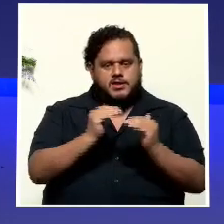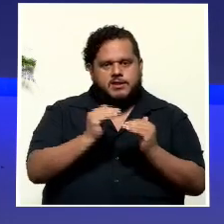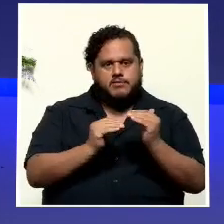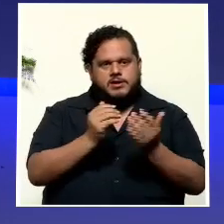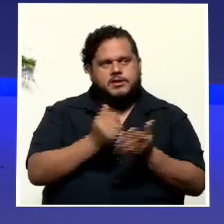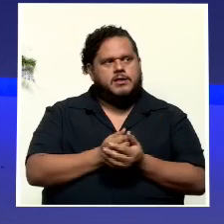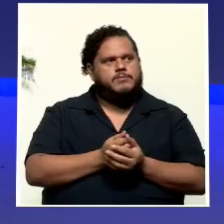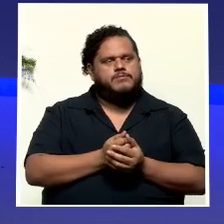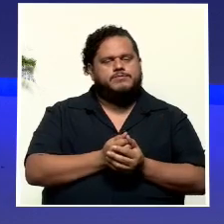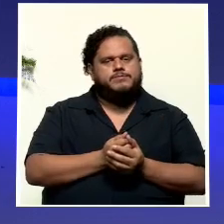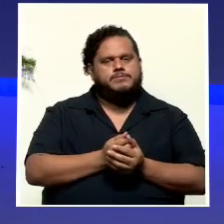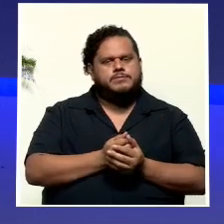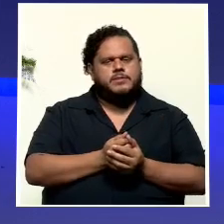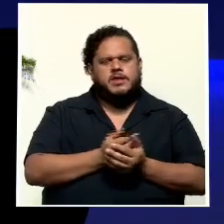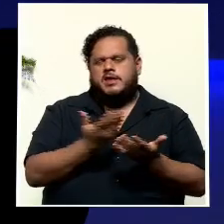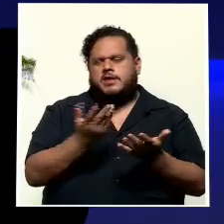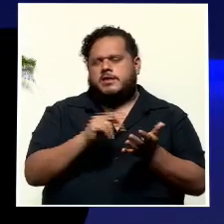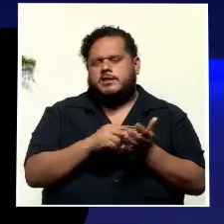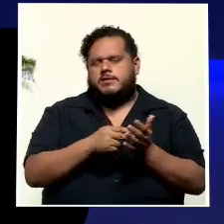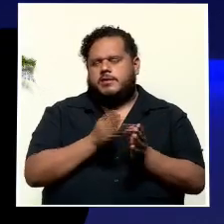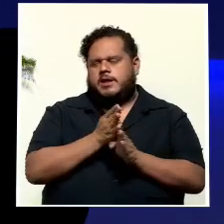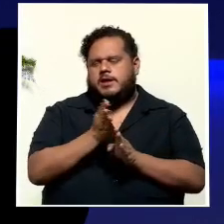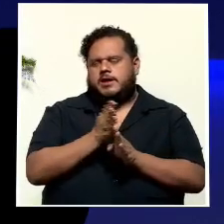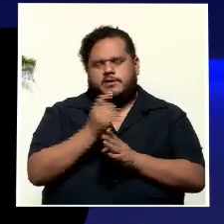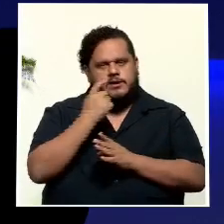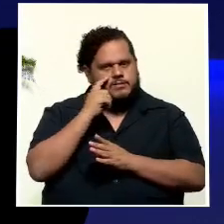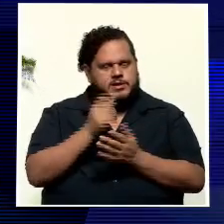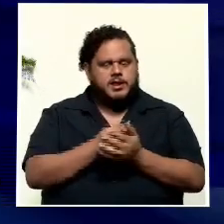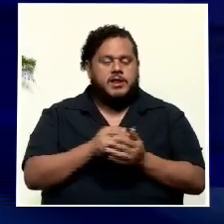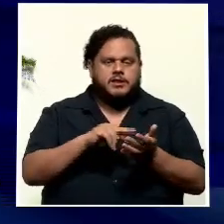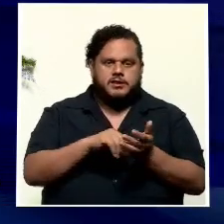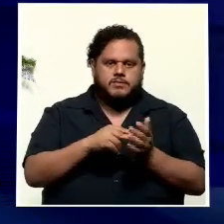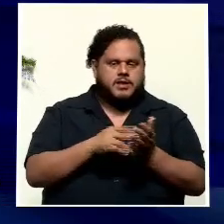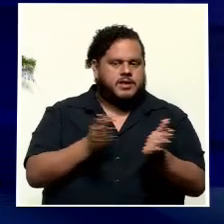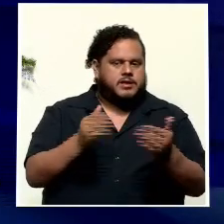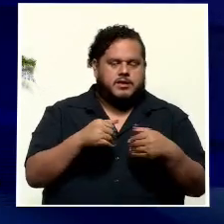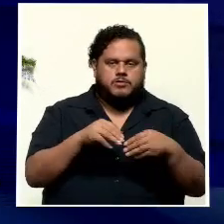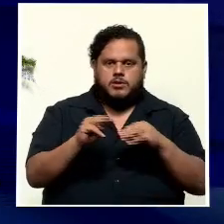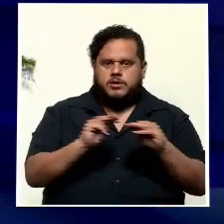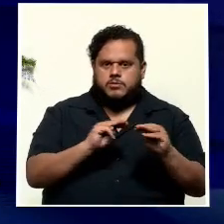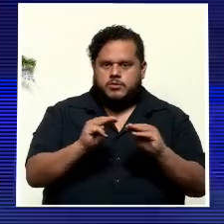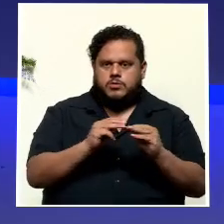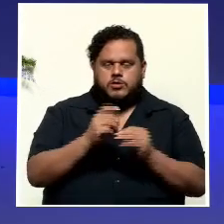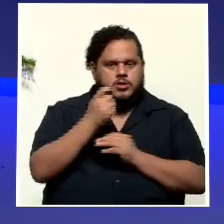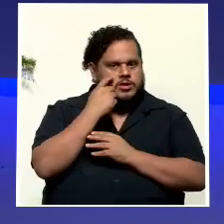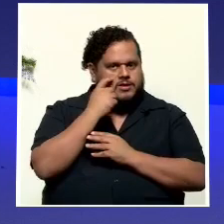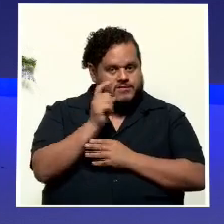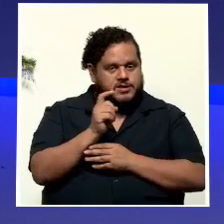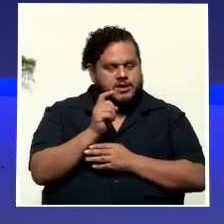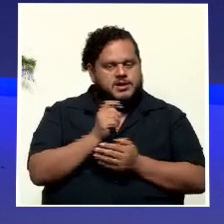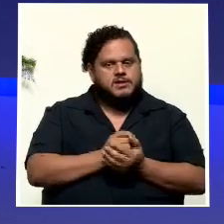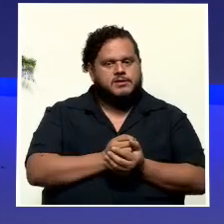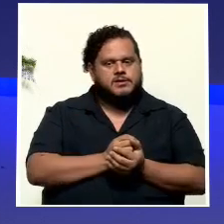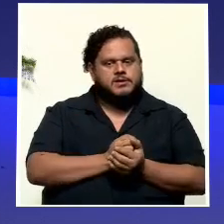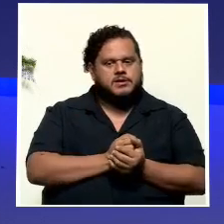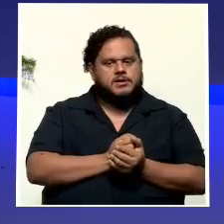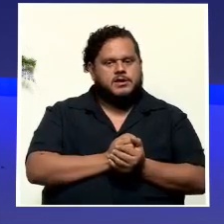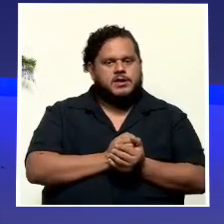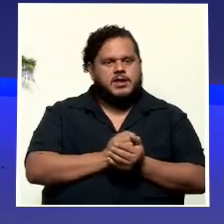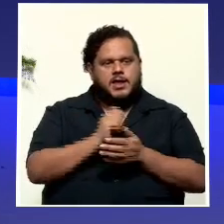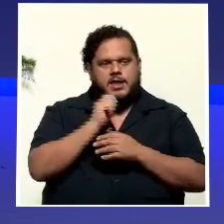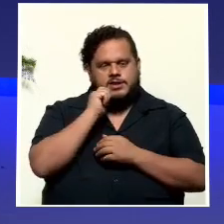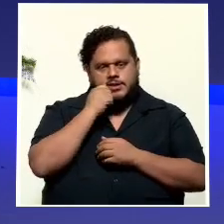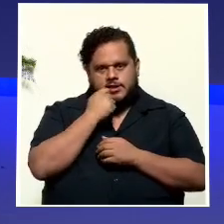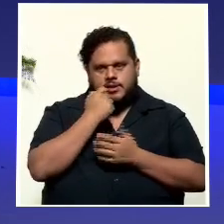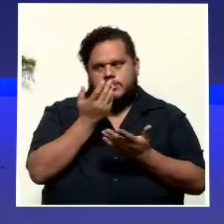rasgos, ¿qué implica la carrera fiscal? Bueno, que no haya movimientos de fiscales discrecionales,